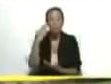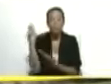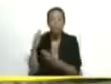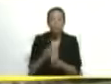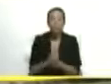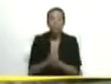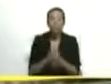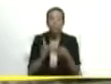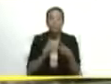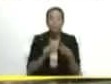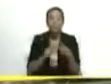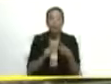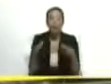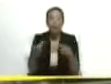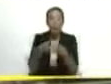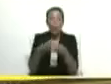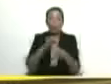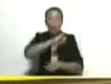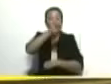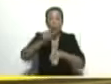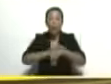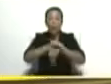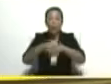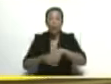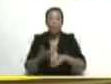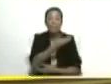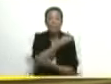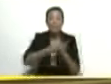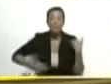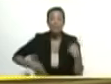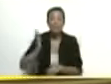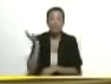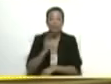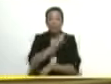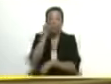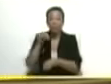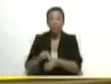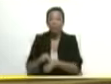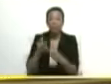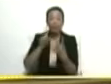a el compañero Jorge Rodríguez, presidente de la Asamblea Nacional,